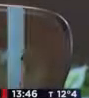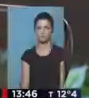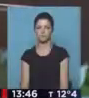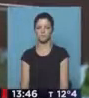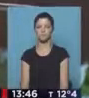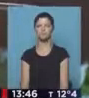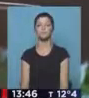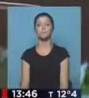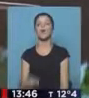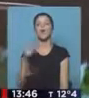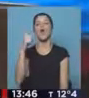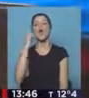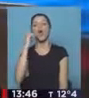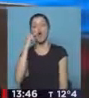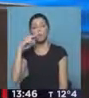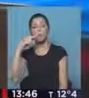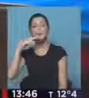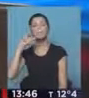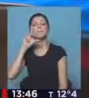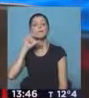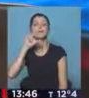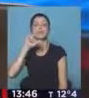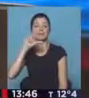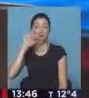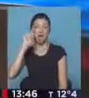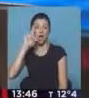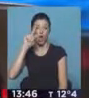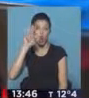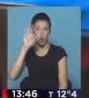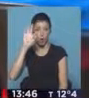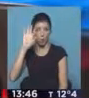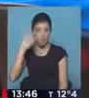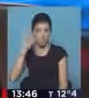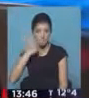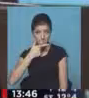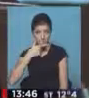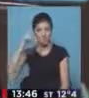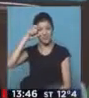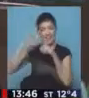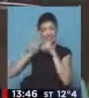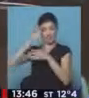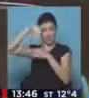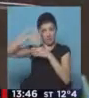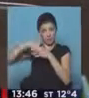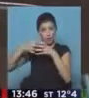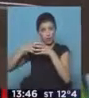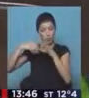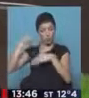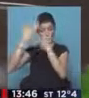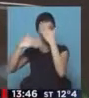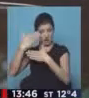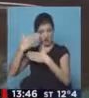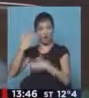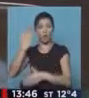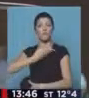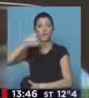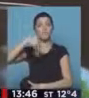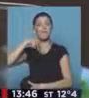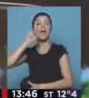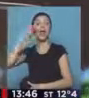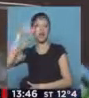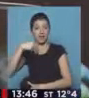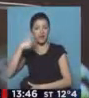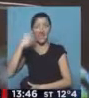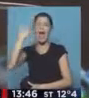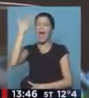en Buenos Aires el salvadoreño Joaquín Villalobos, ex miembro del Ejército Revolucionario del Pueblo y del Frente Farabundo Martí, actual asesor de